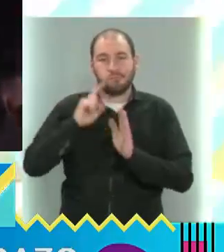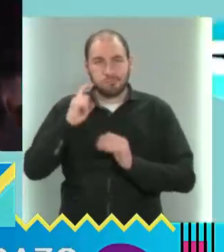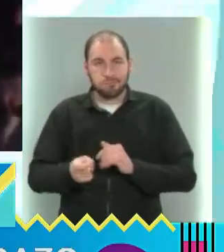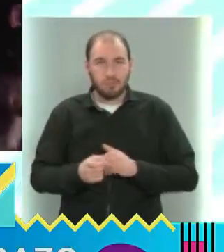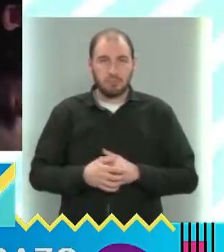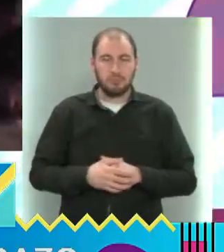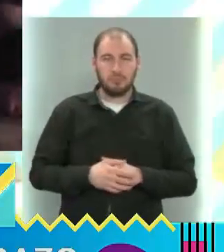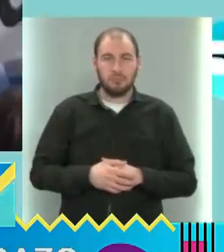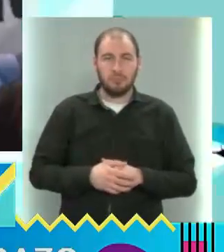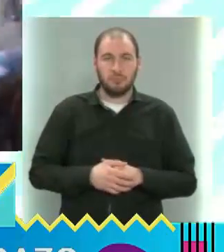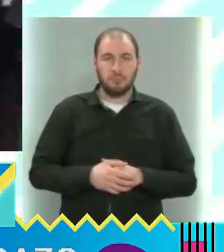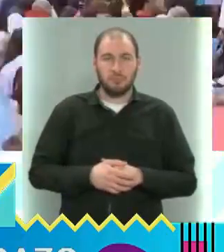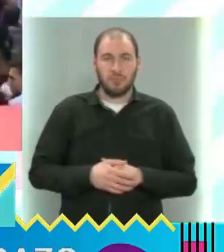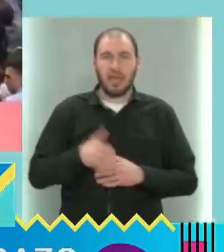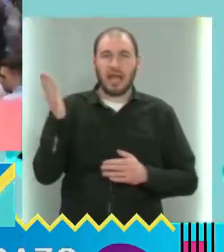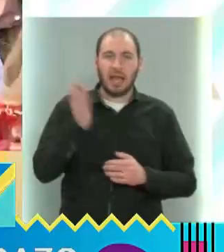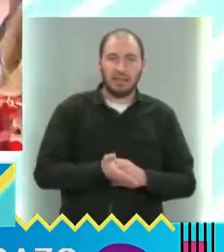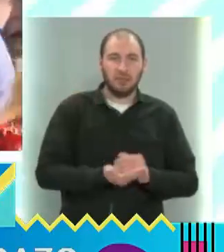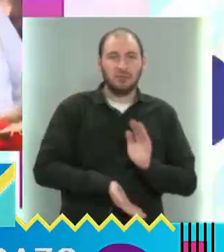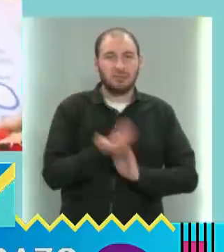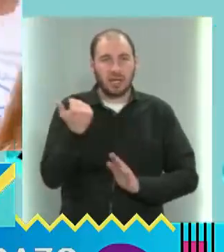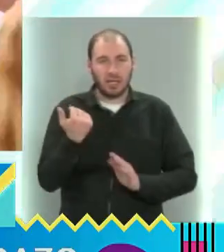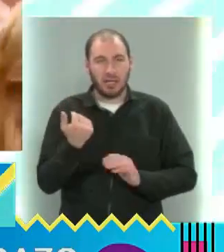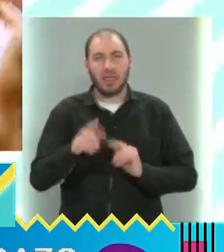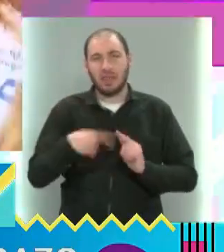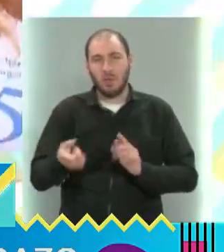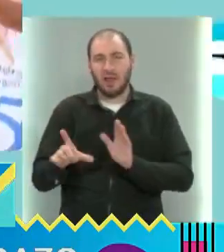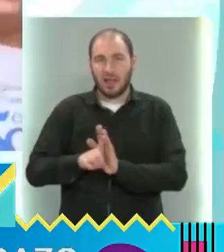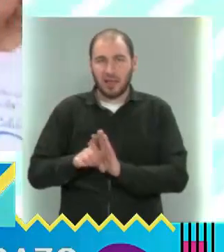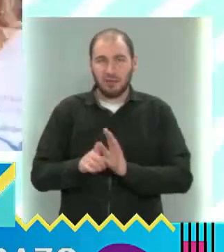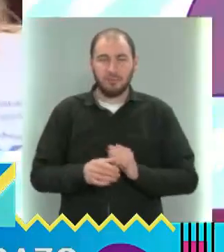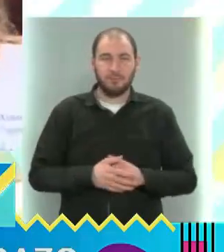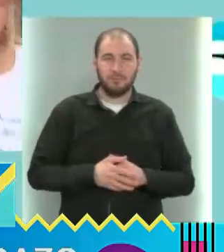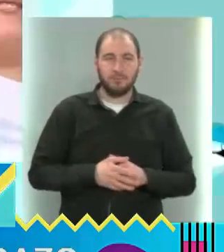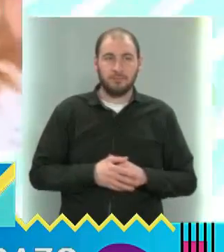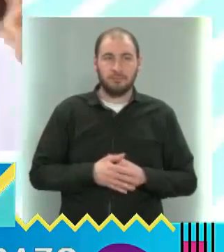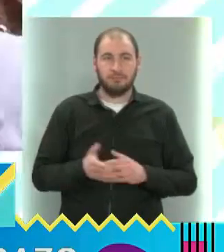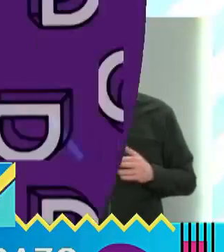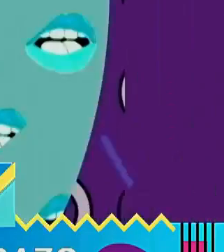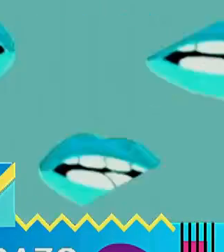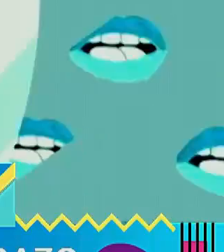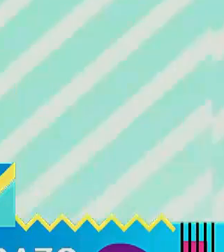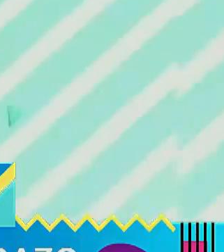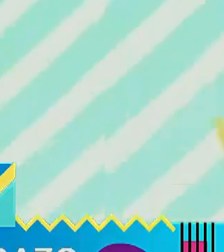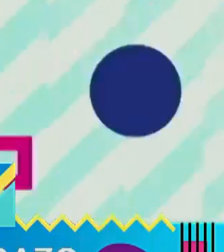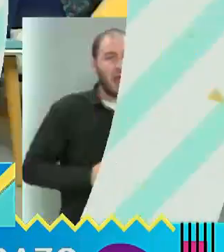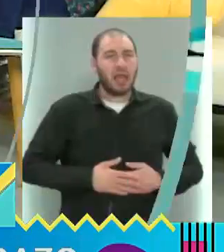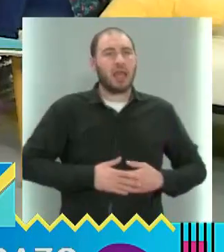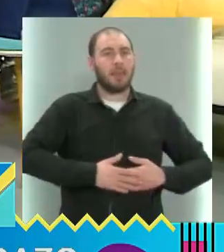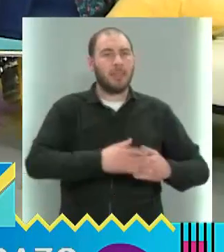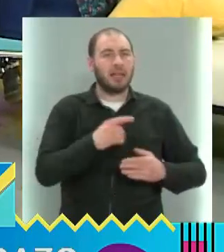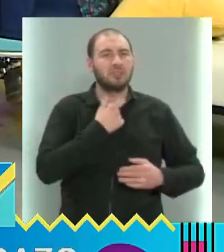ilegal, en despenalizar y luego legalizar. Y en el embarazo no deseado, como